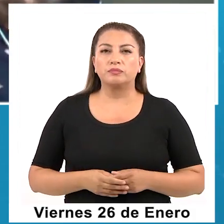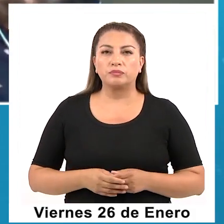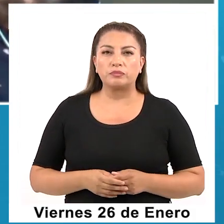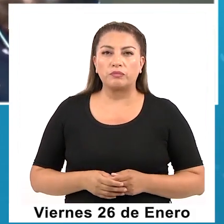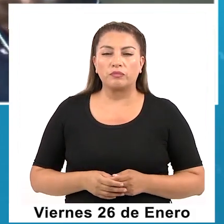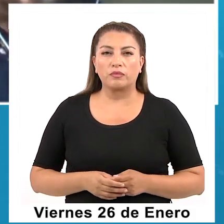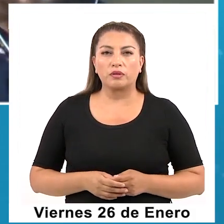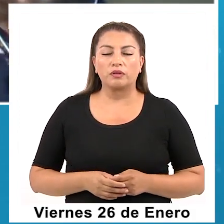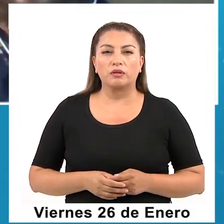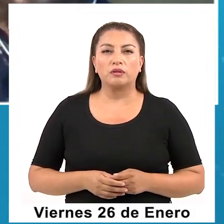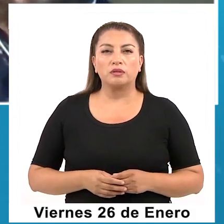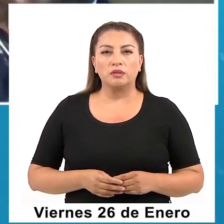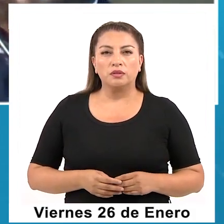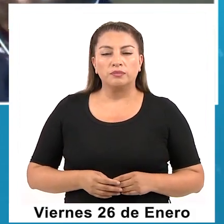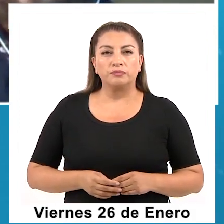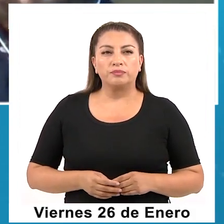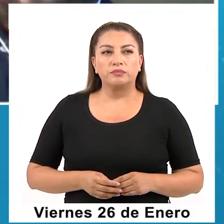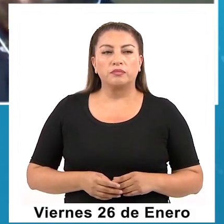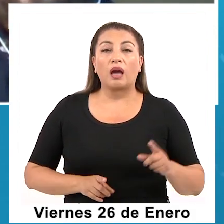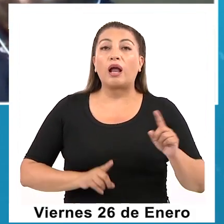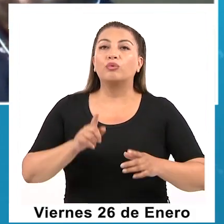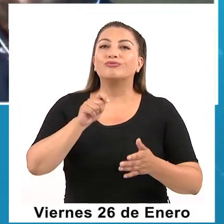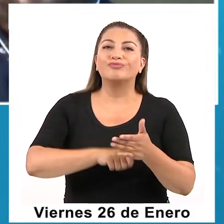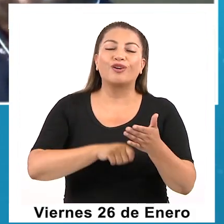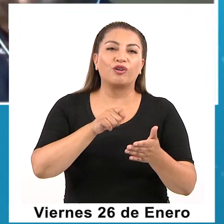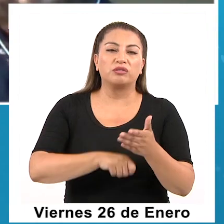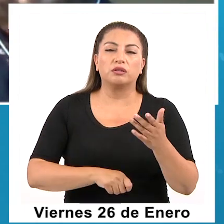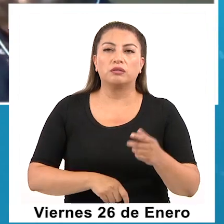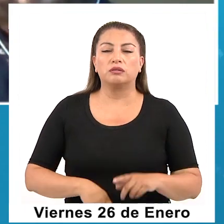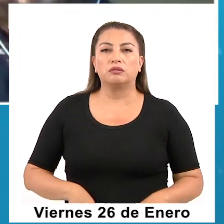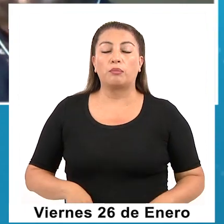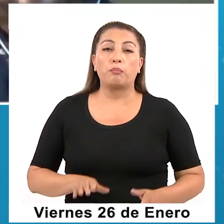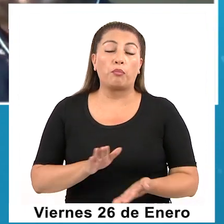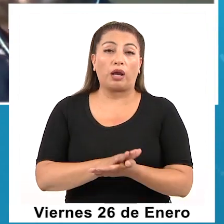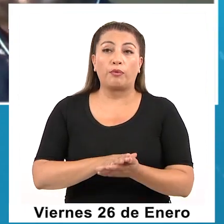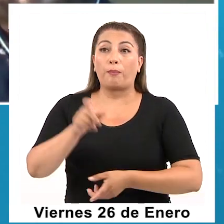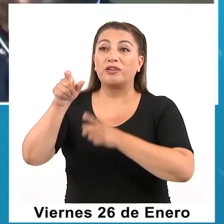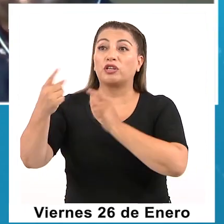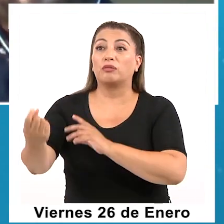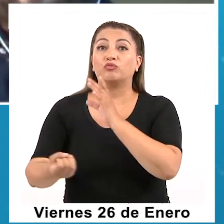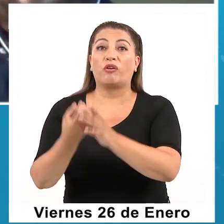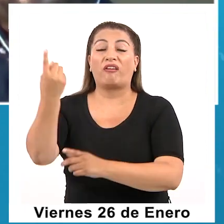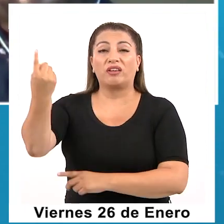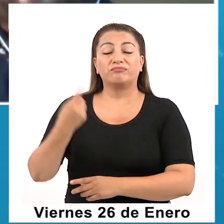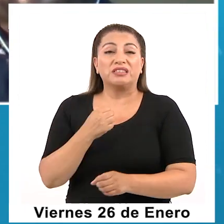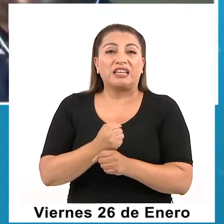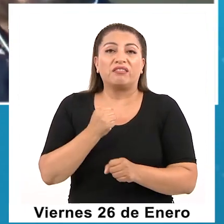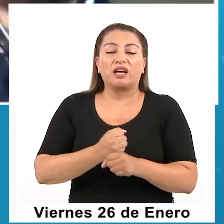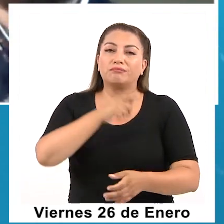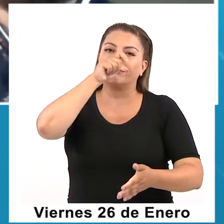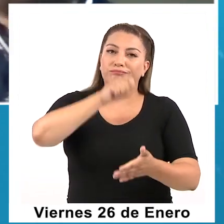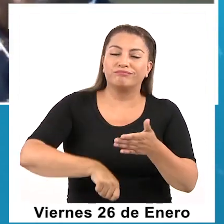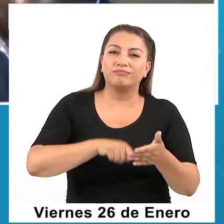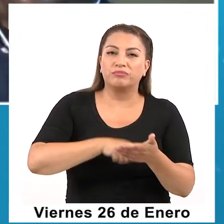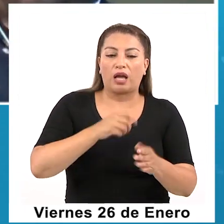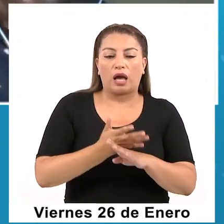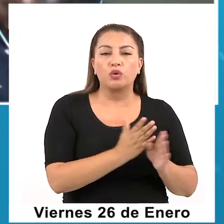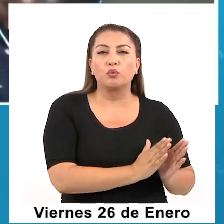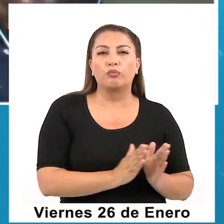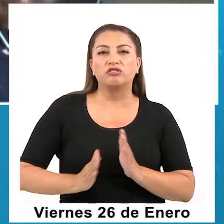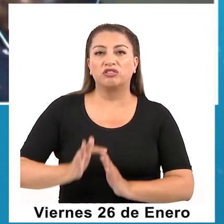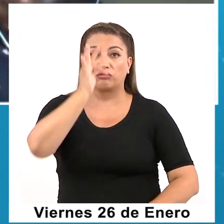hecho vinculado más que todo a los contratos, porque la gente que se contrata, ¿cierto? También existe un proceso para la Ya. contratación